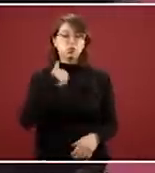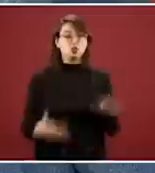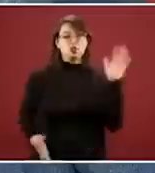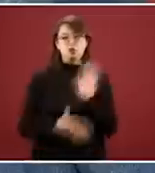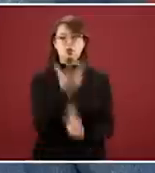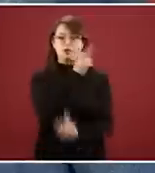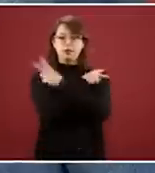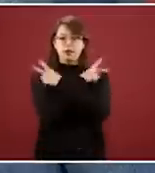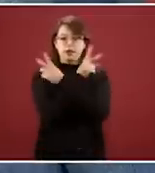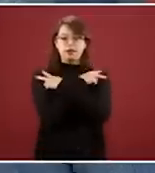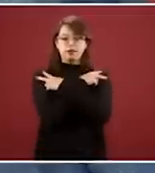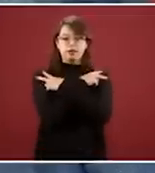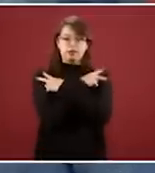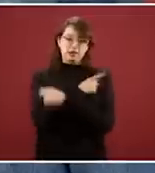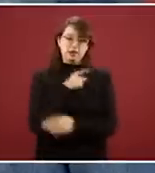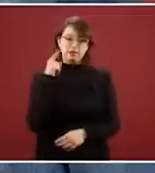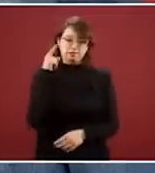vacaciones en Palenque,